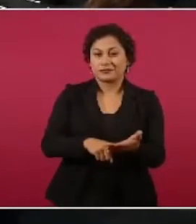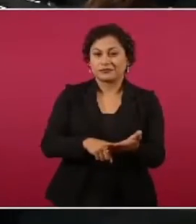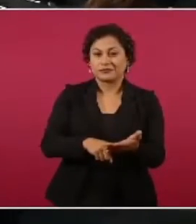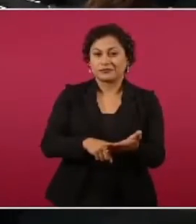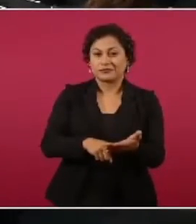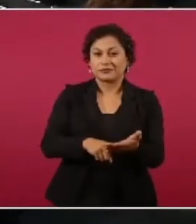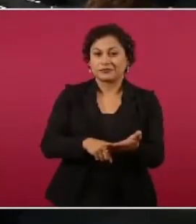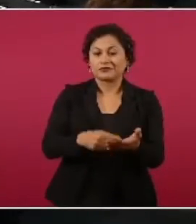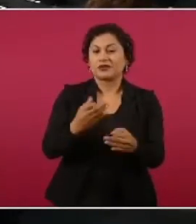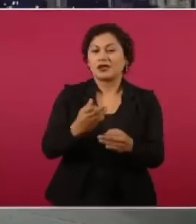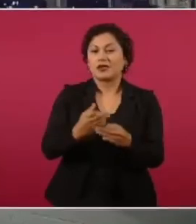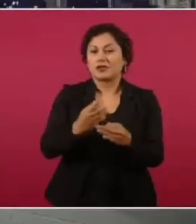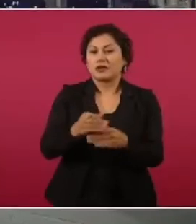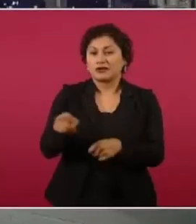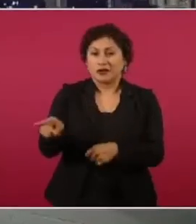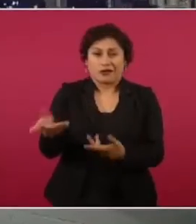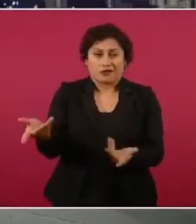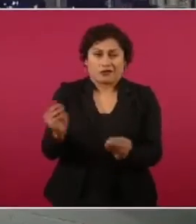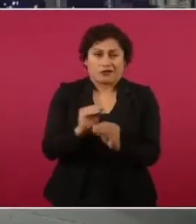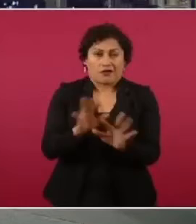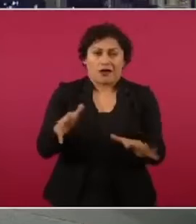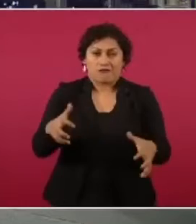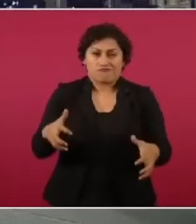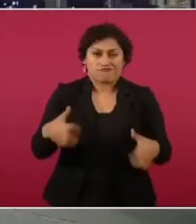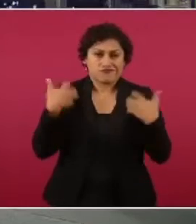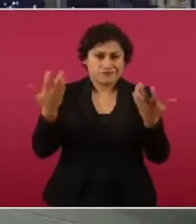si no va a estar molesto.